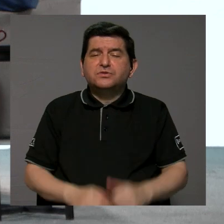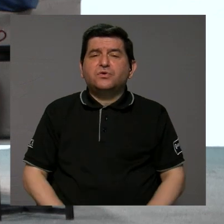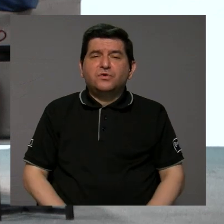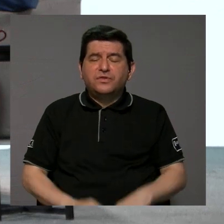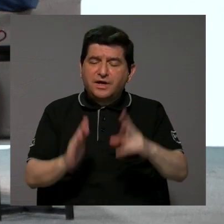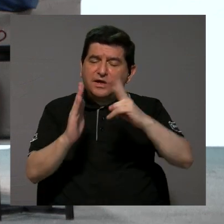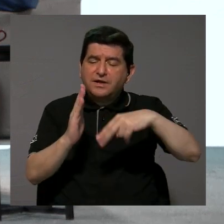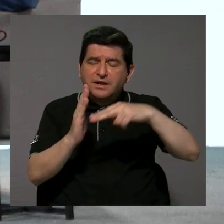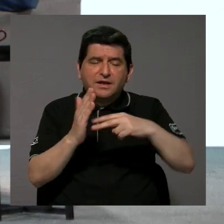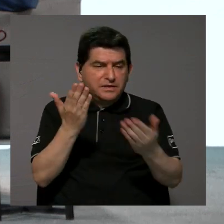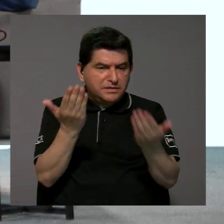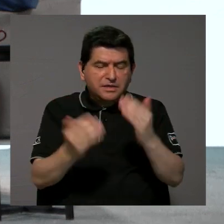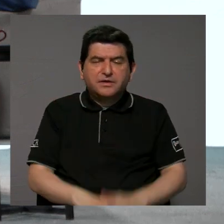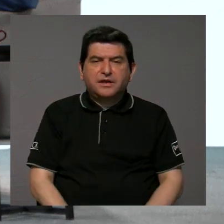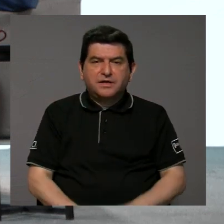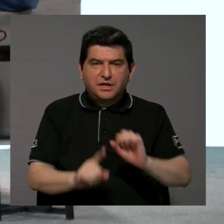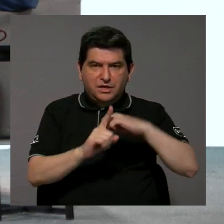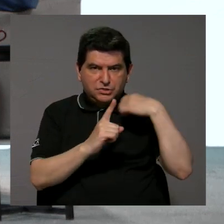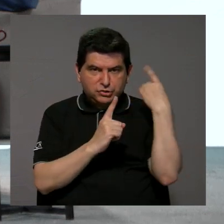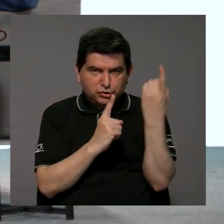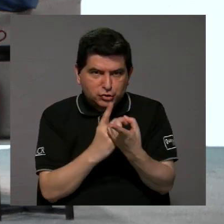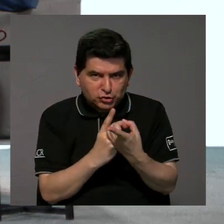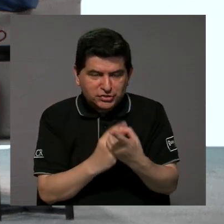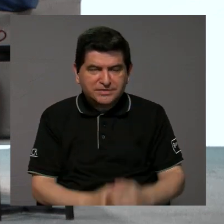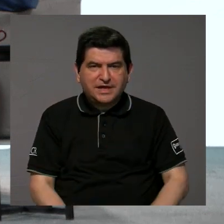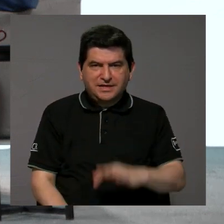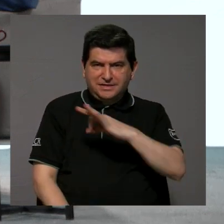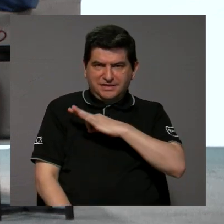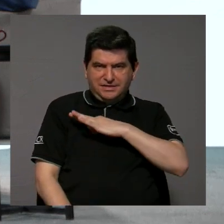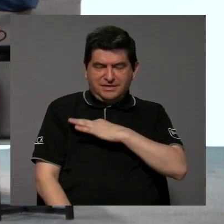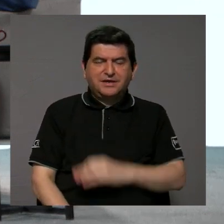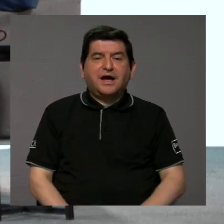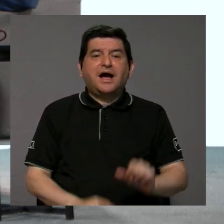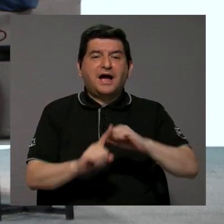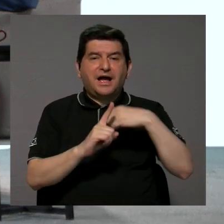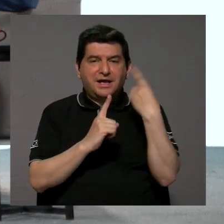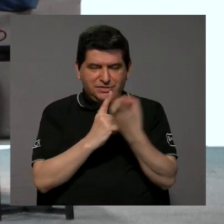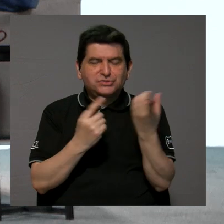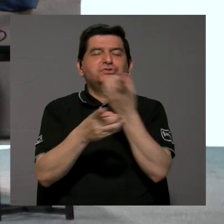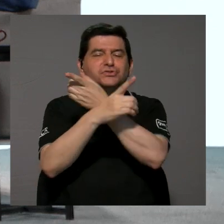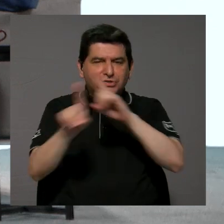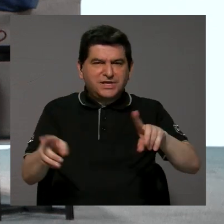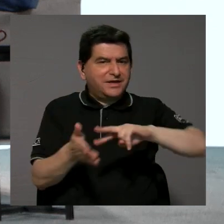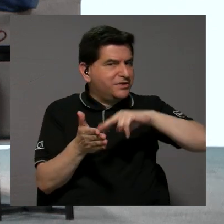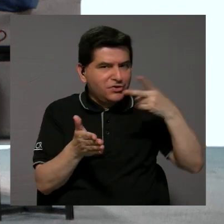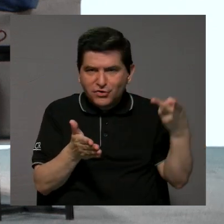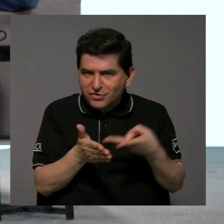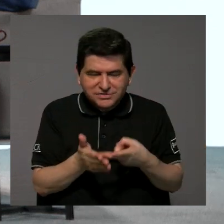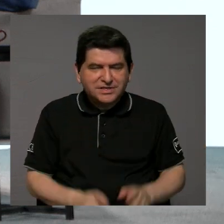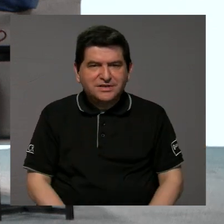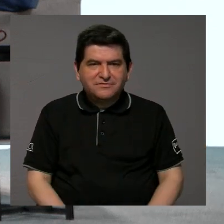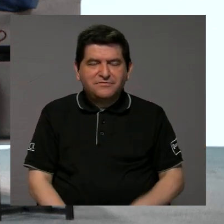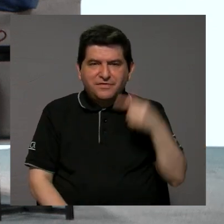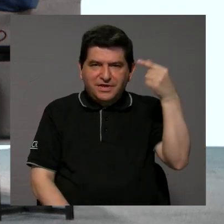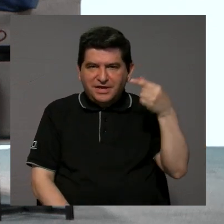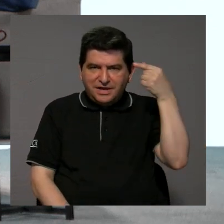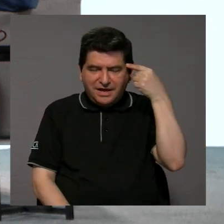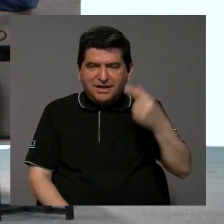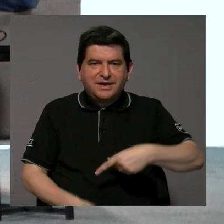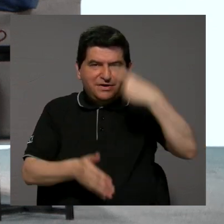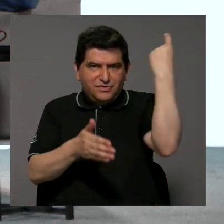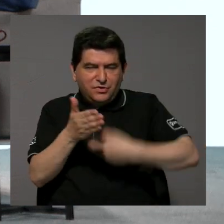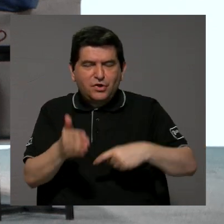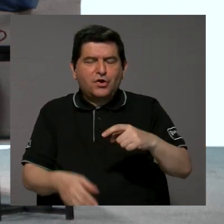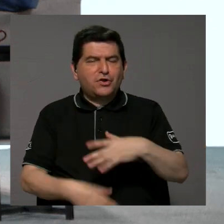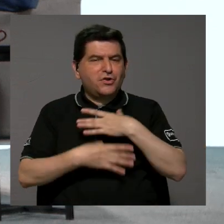literatura comparada las sociedades con bienestar son sociedades democráticas. Eso no quiere decir que a los autócratas no les